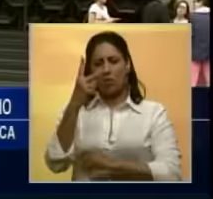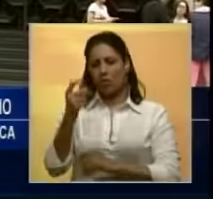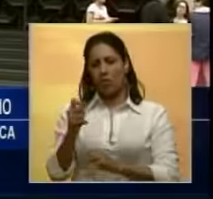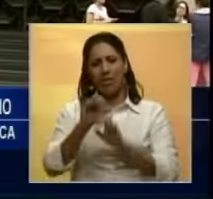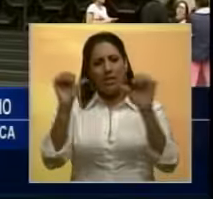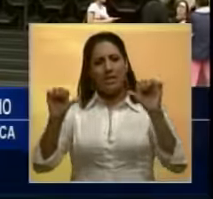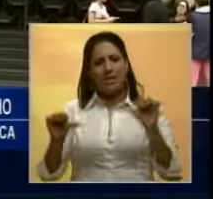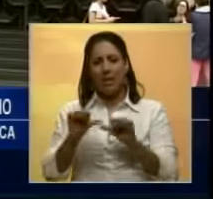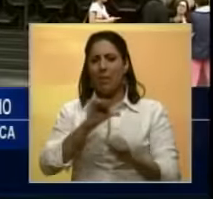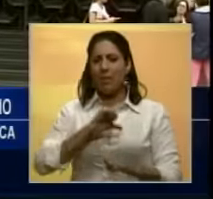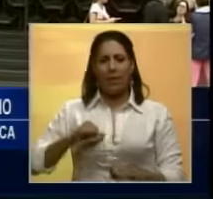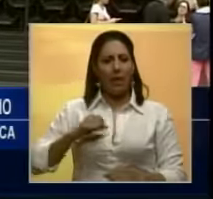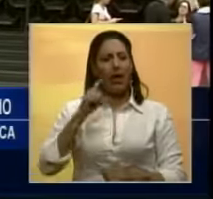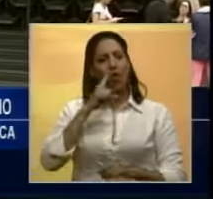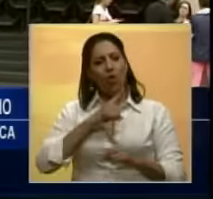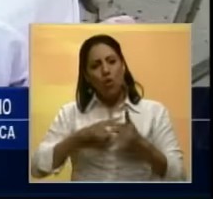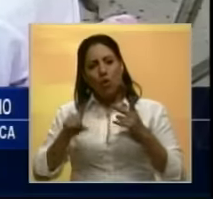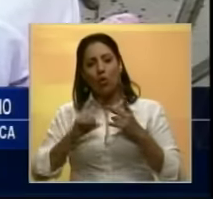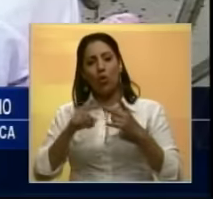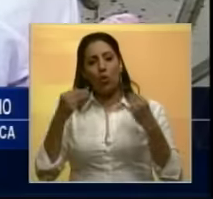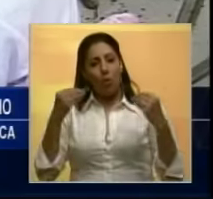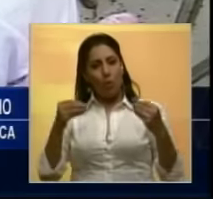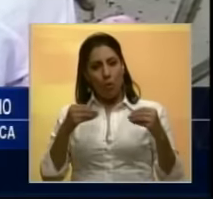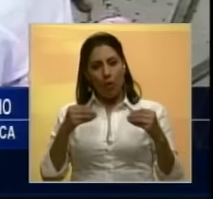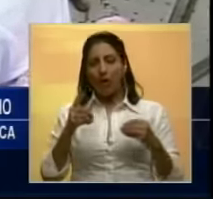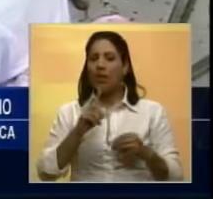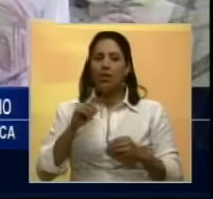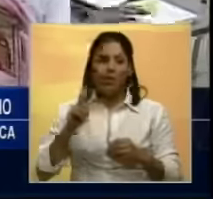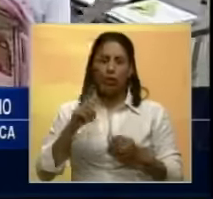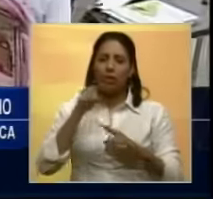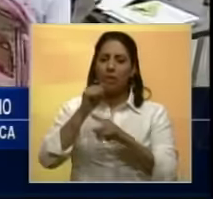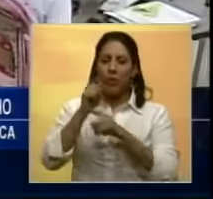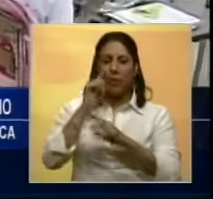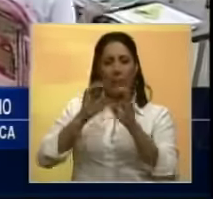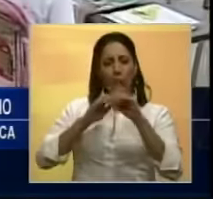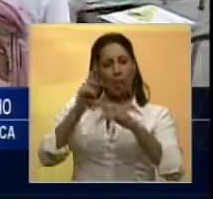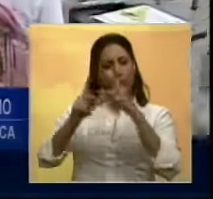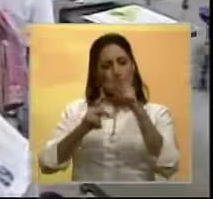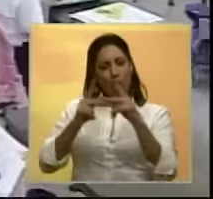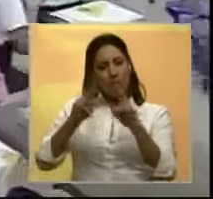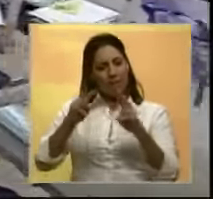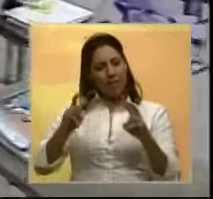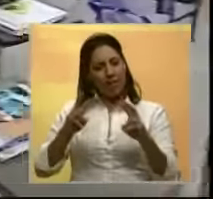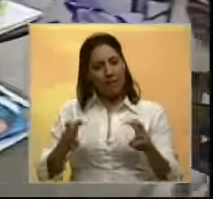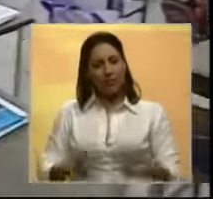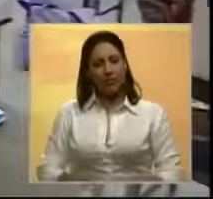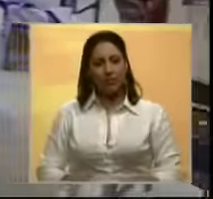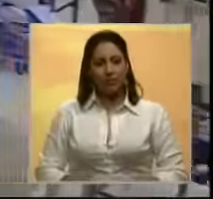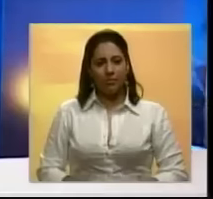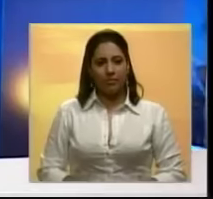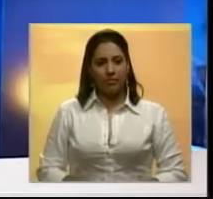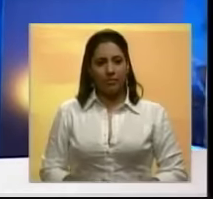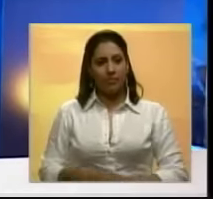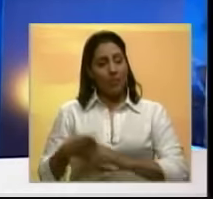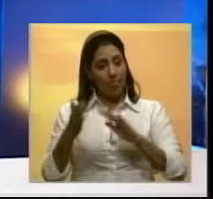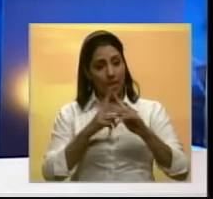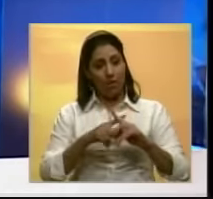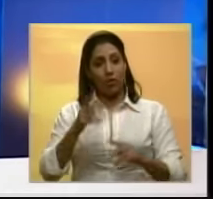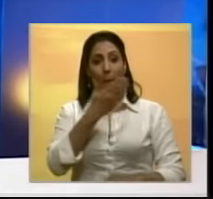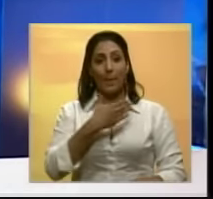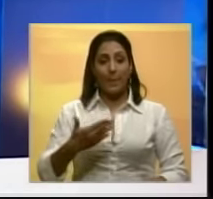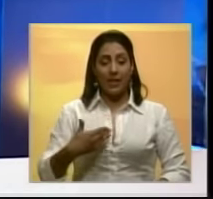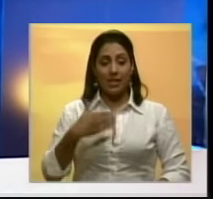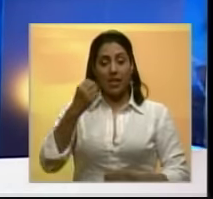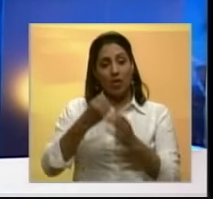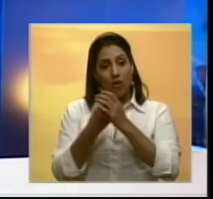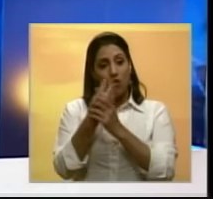de educación privada y en el caso de la educación pública estará sometido a un proceso de revisión. El presidente